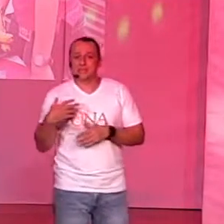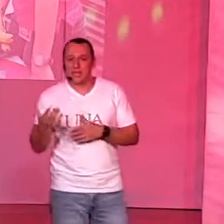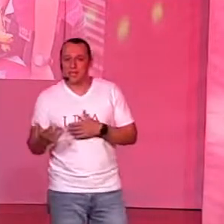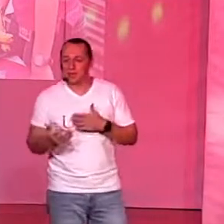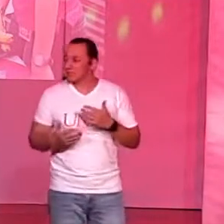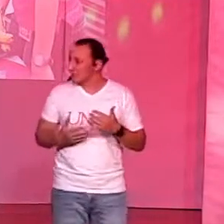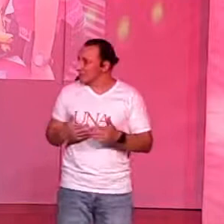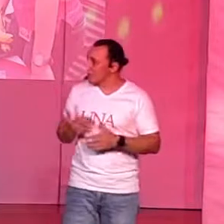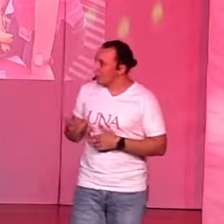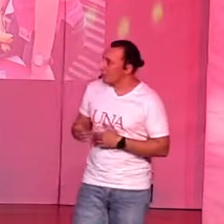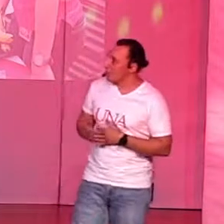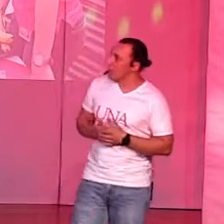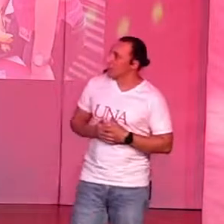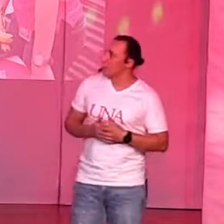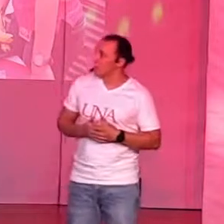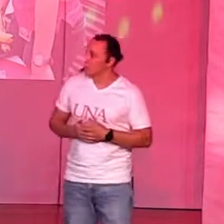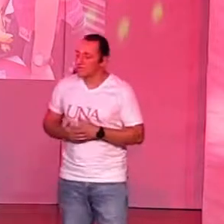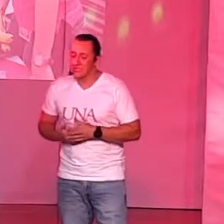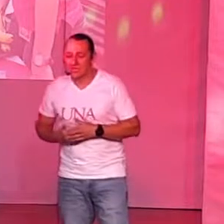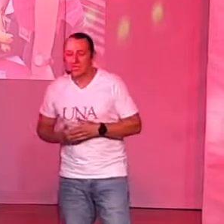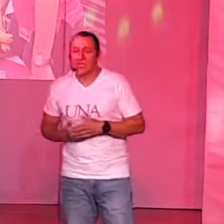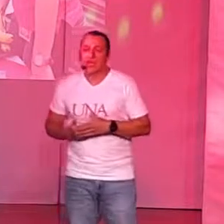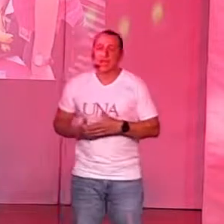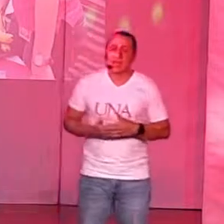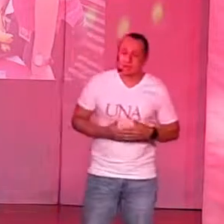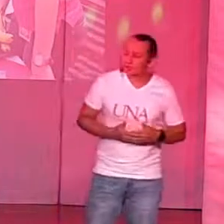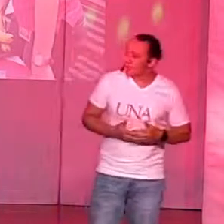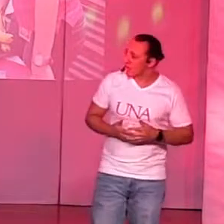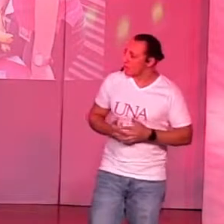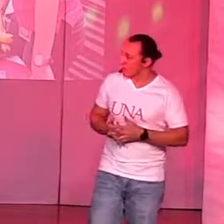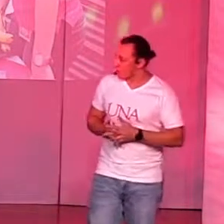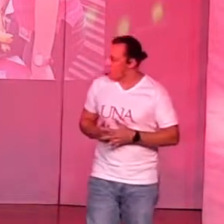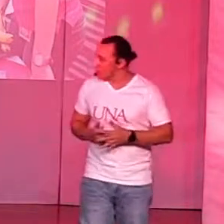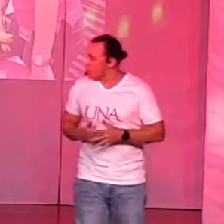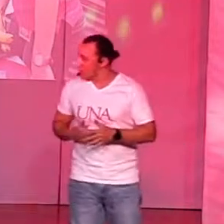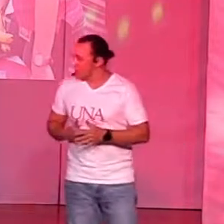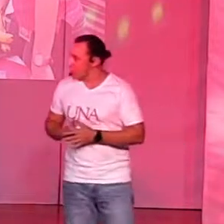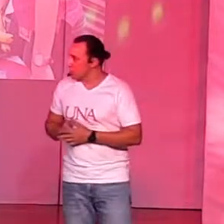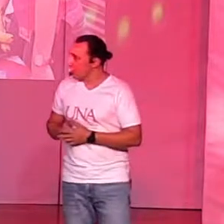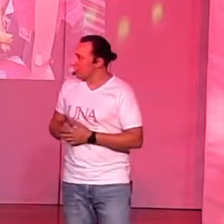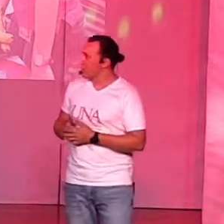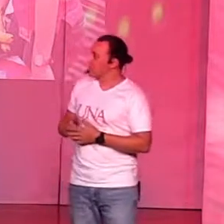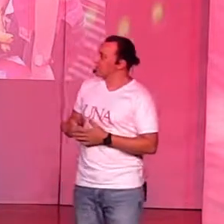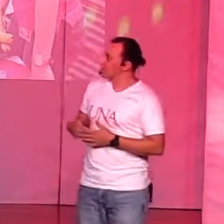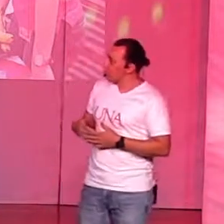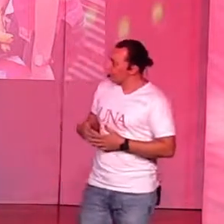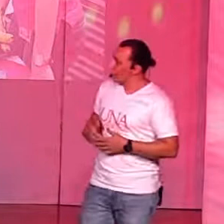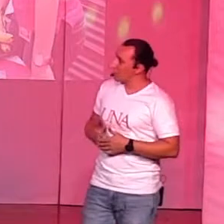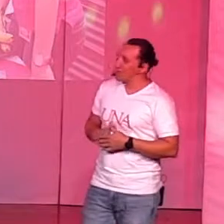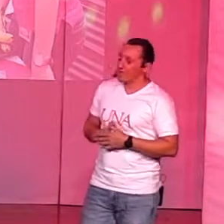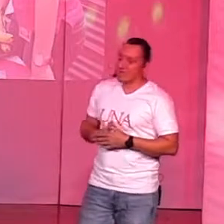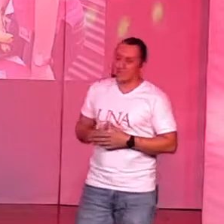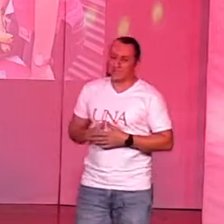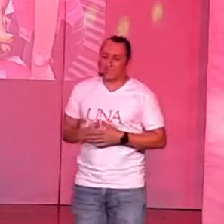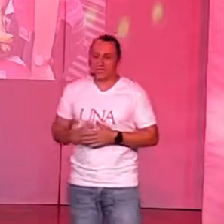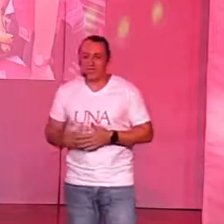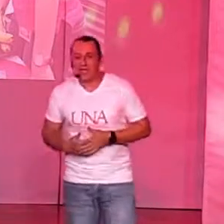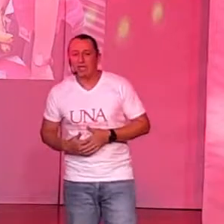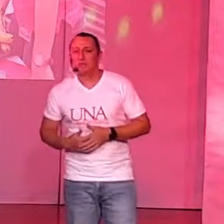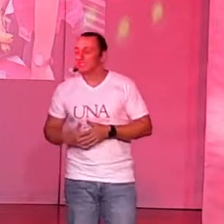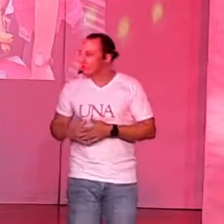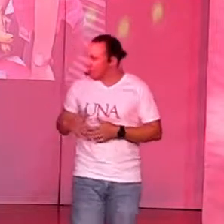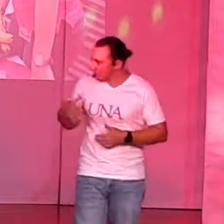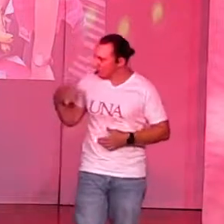siguiente mensaje, para el siguiente video, nos va a dar un mensaje la directora del Departamento de Orientación y Psicología, doña Idalí